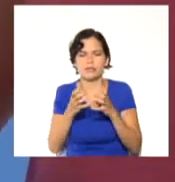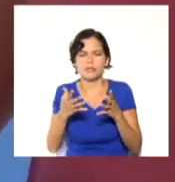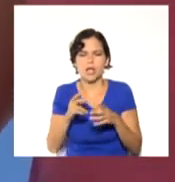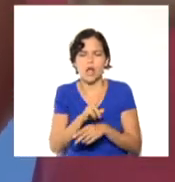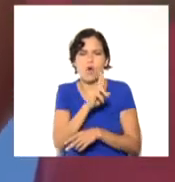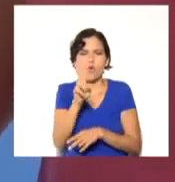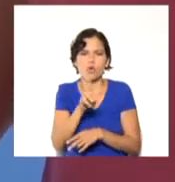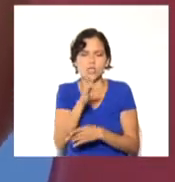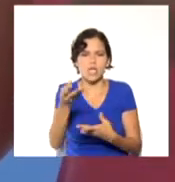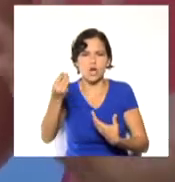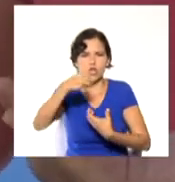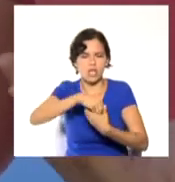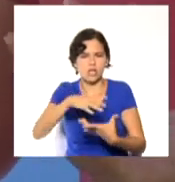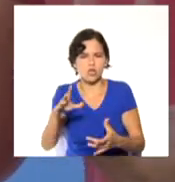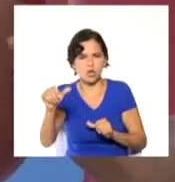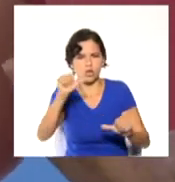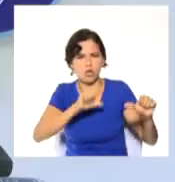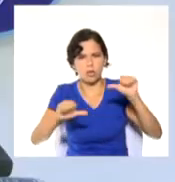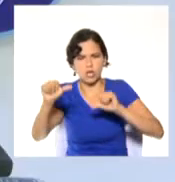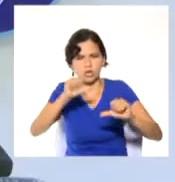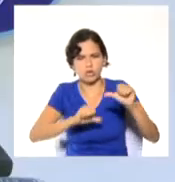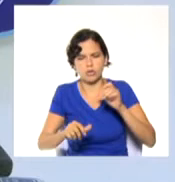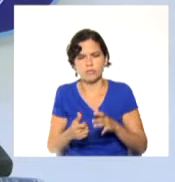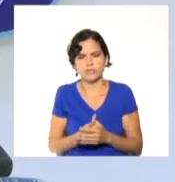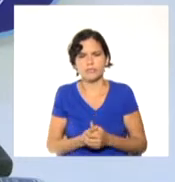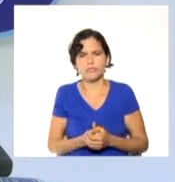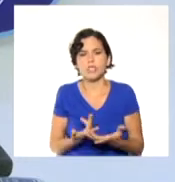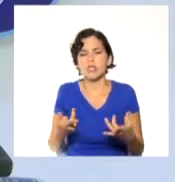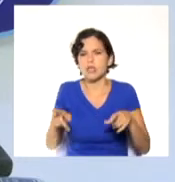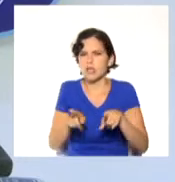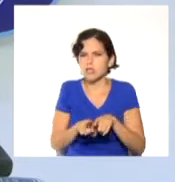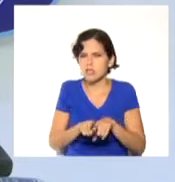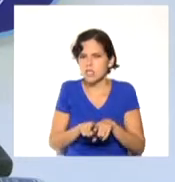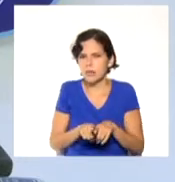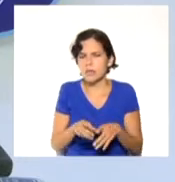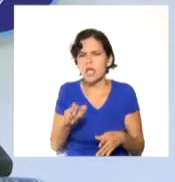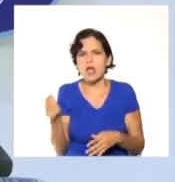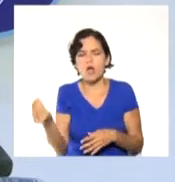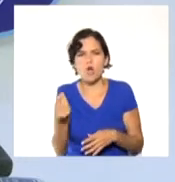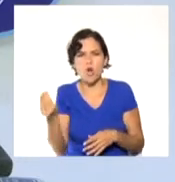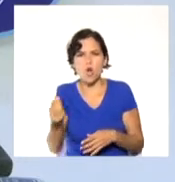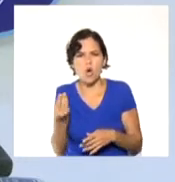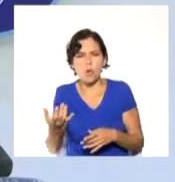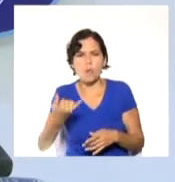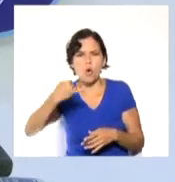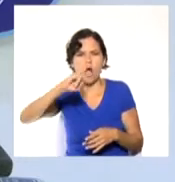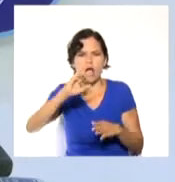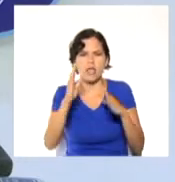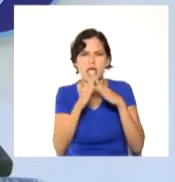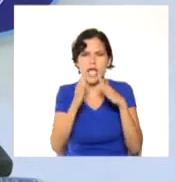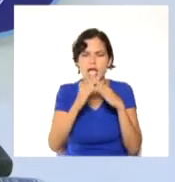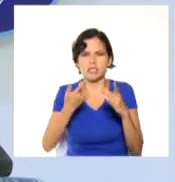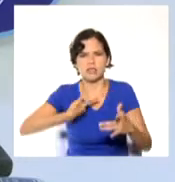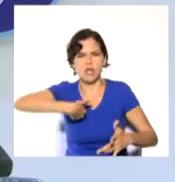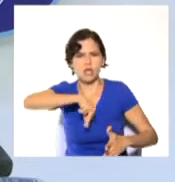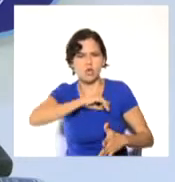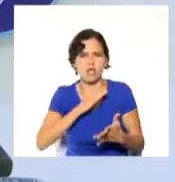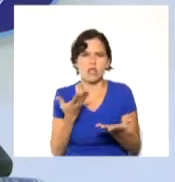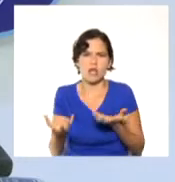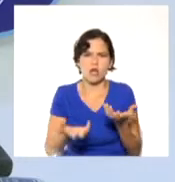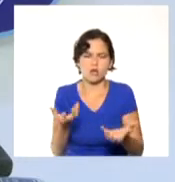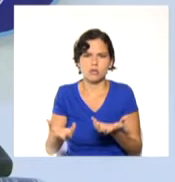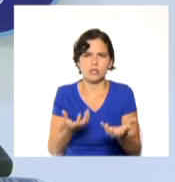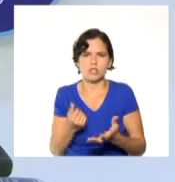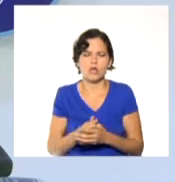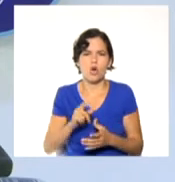usarlo dentro de nuestros laboratorios. Así también como existe el gas en nuestros hogares,